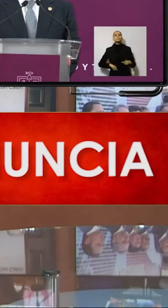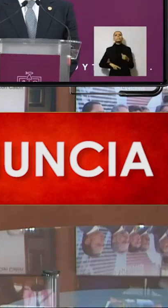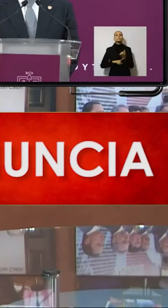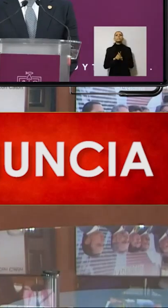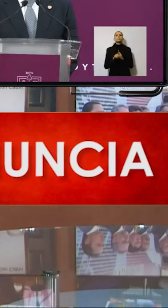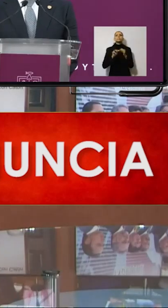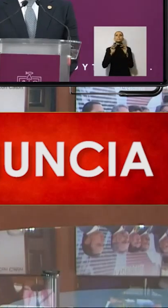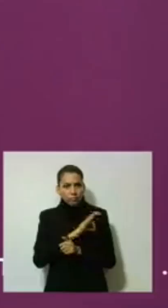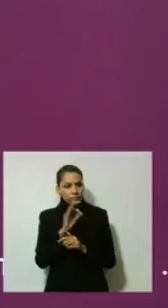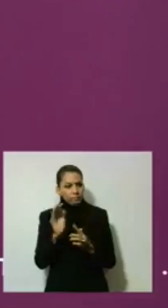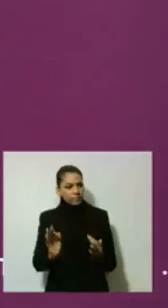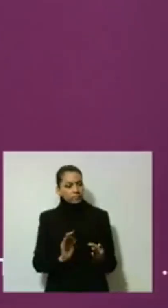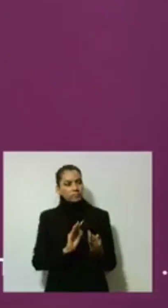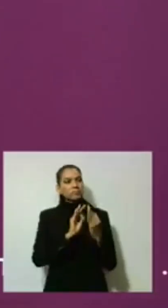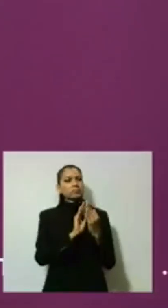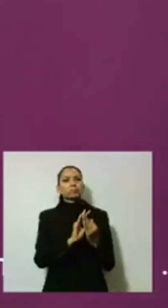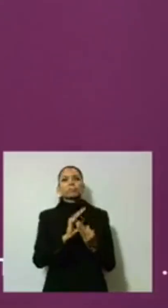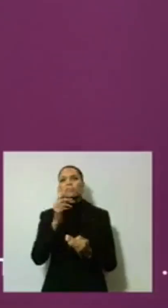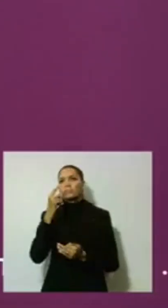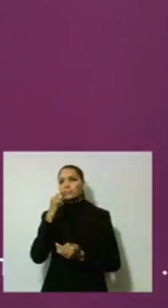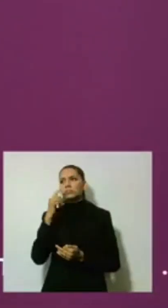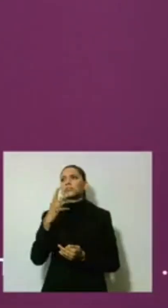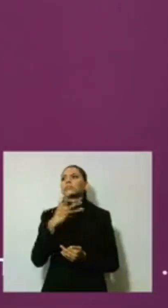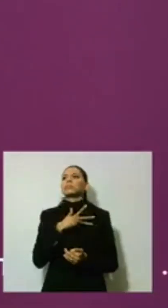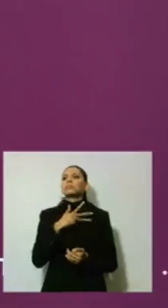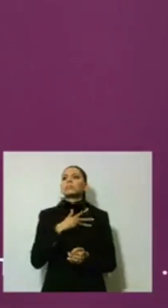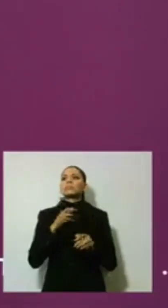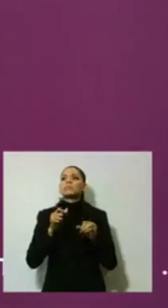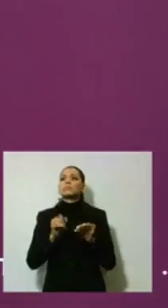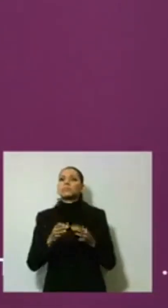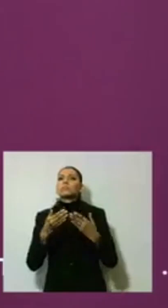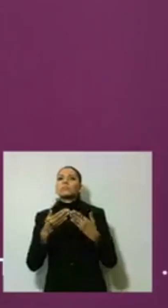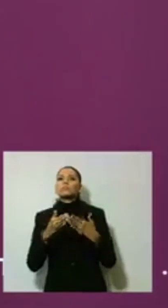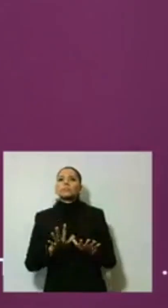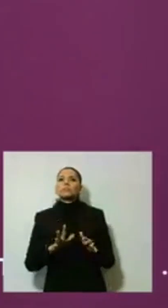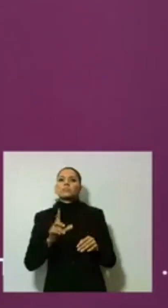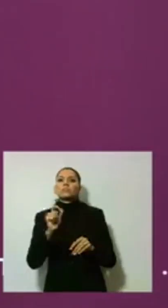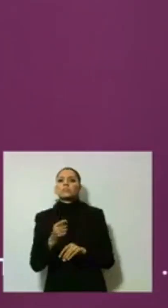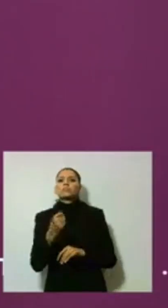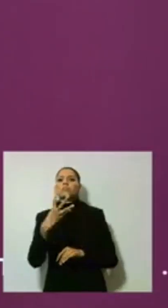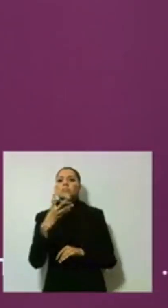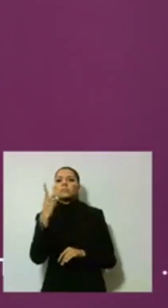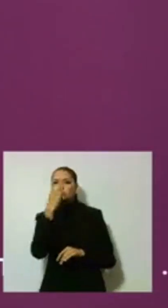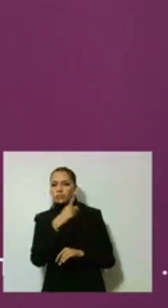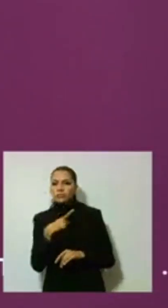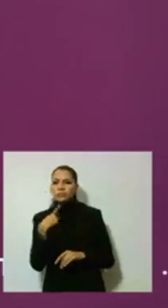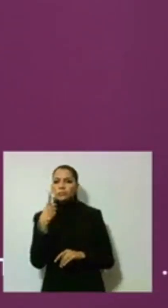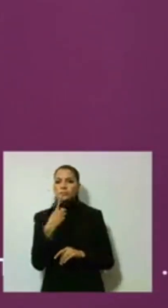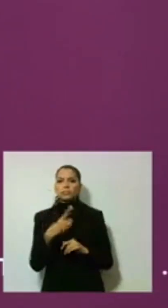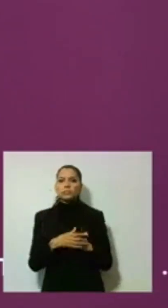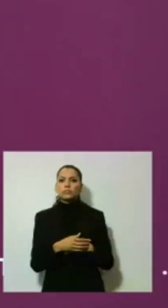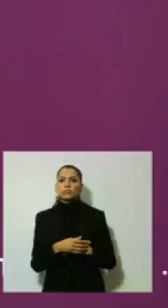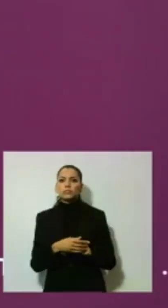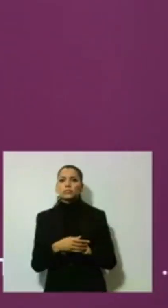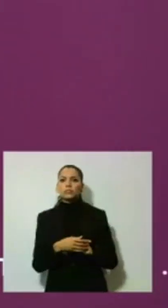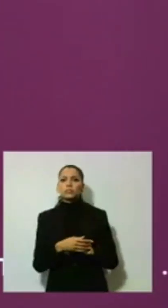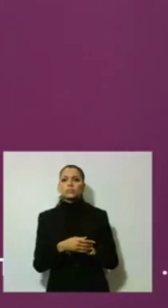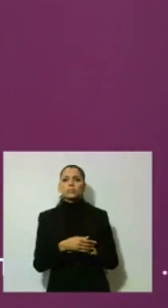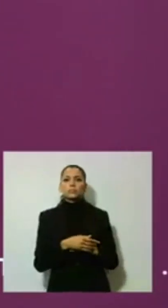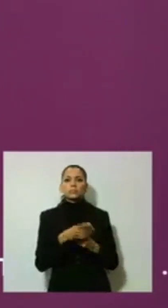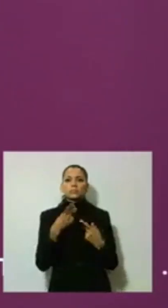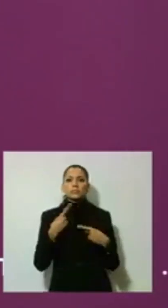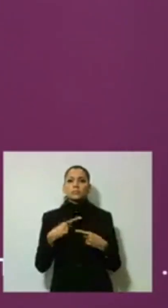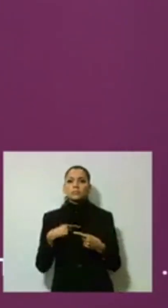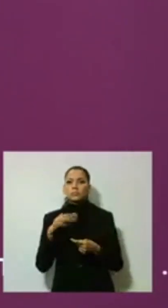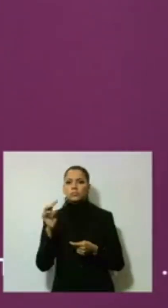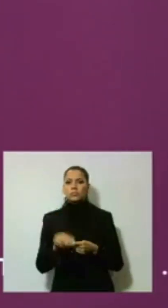explica Adrián López Solís. Miren, tenemos las oficinas abiertas las 24 horas, con agentes del Ministerio